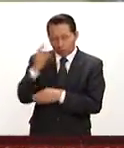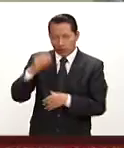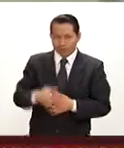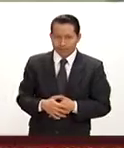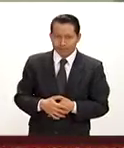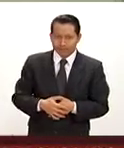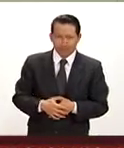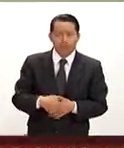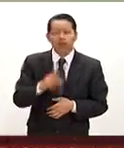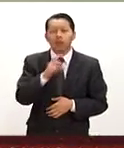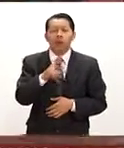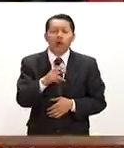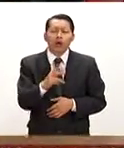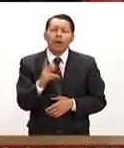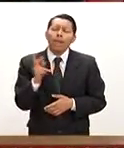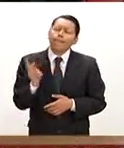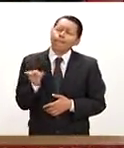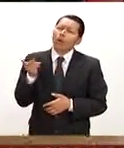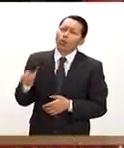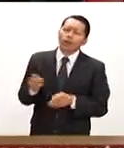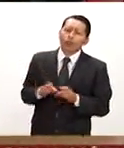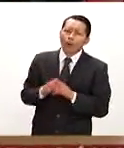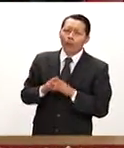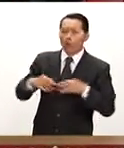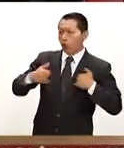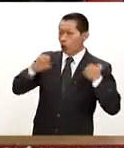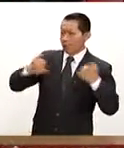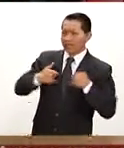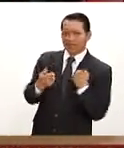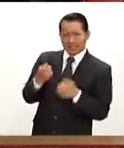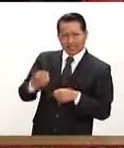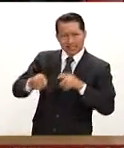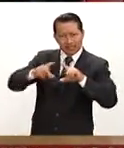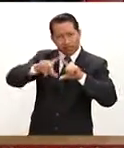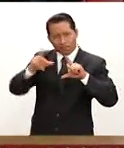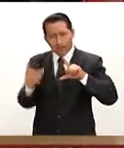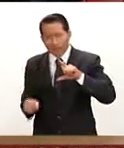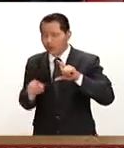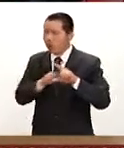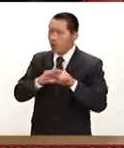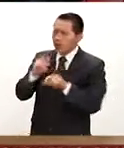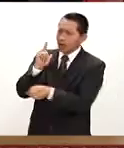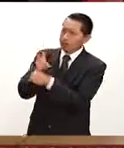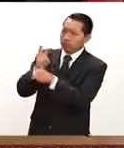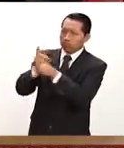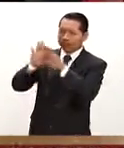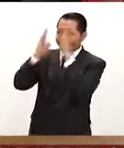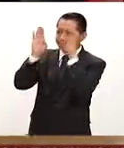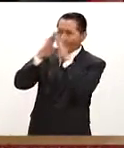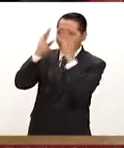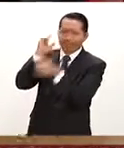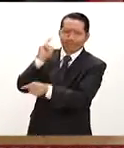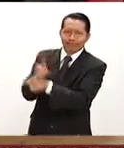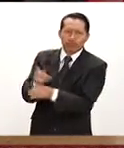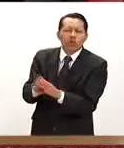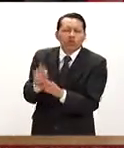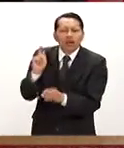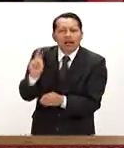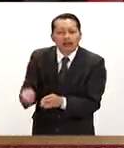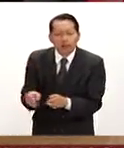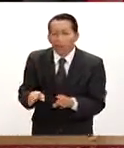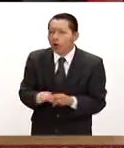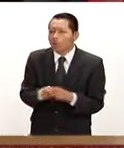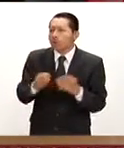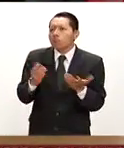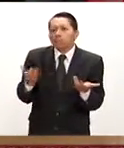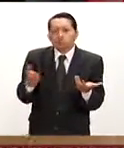qué pueden encontrar los jóvenes de este país en esta escuela? Es decir, ¿cómo acercarlos,